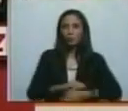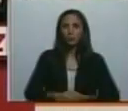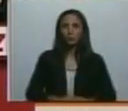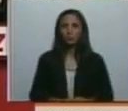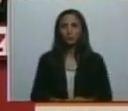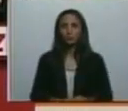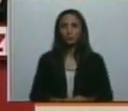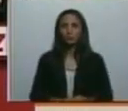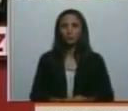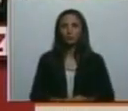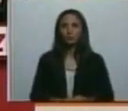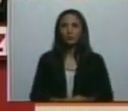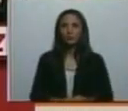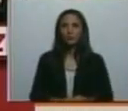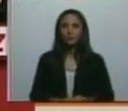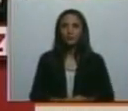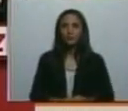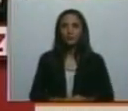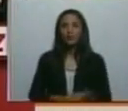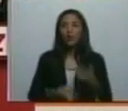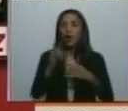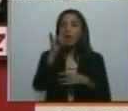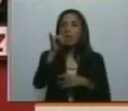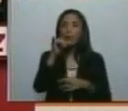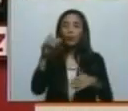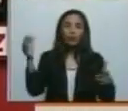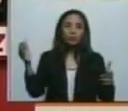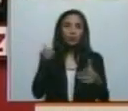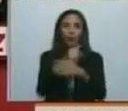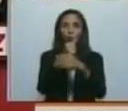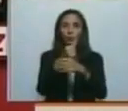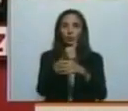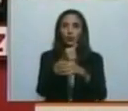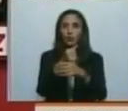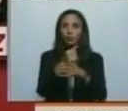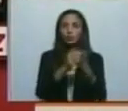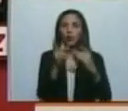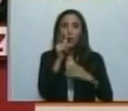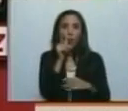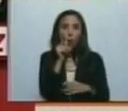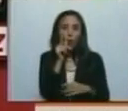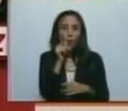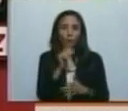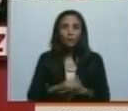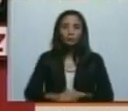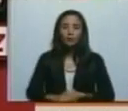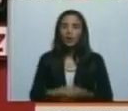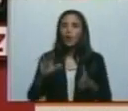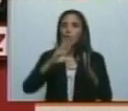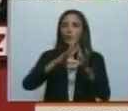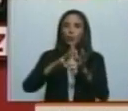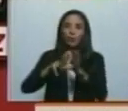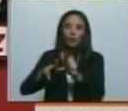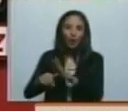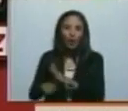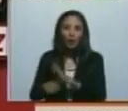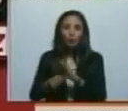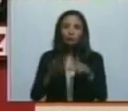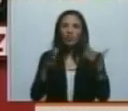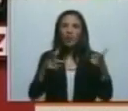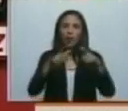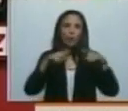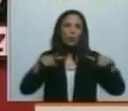El lunes amaneció así, fue localizado un grupo terrorista, asaltaron un puesto de la Guardia